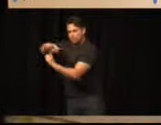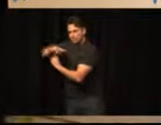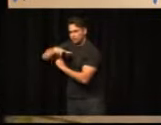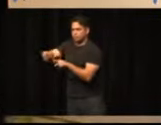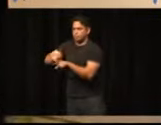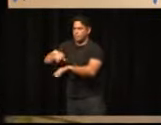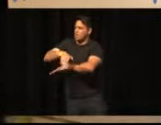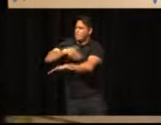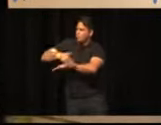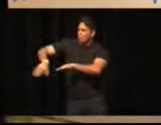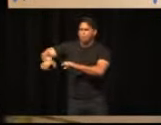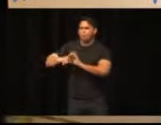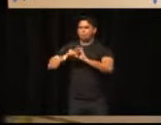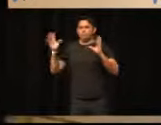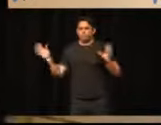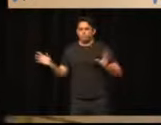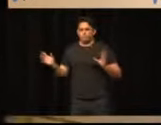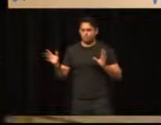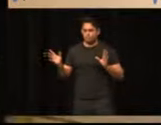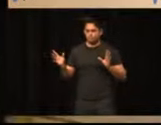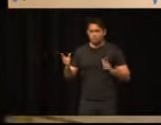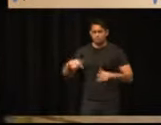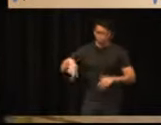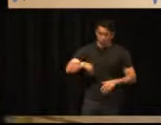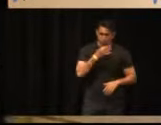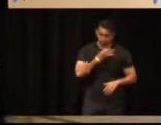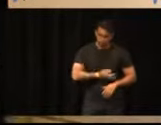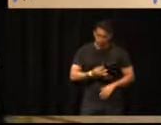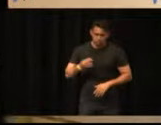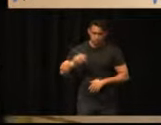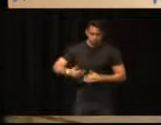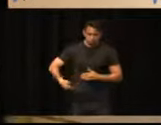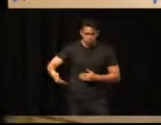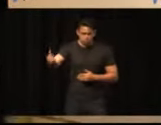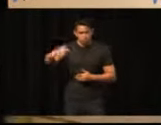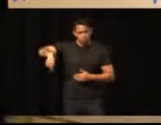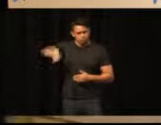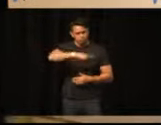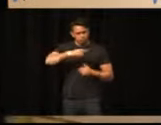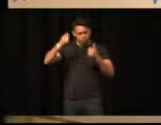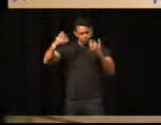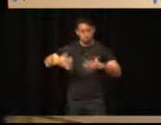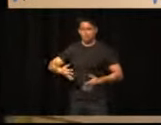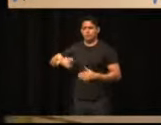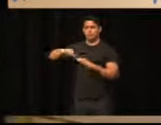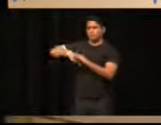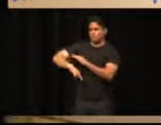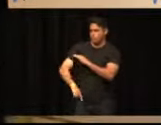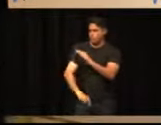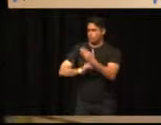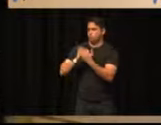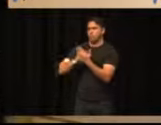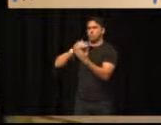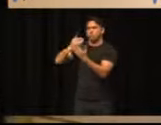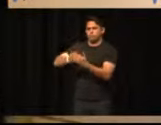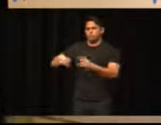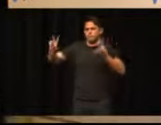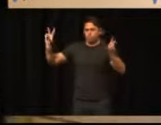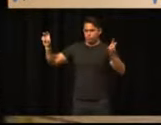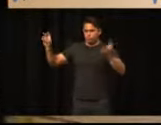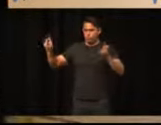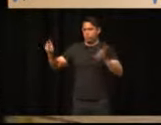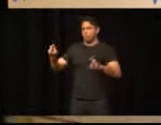plazas y calles. Yo creo que durante nuestra presentación vamos a poder discutir